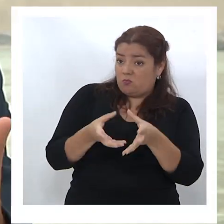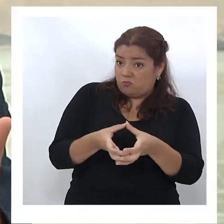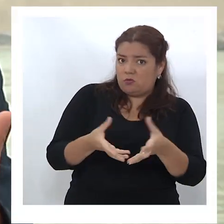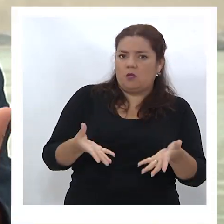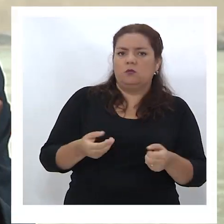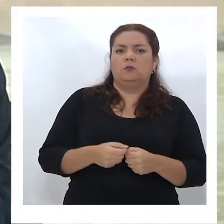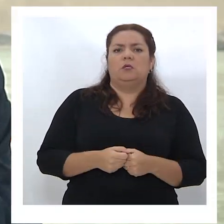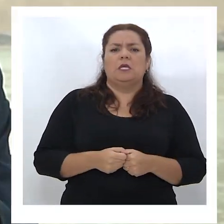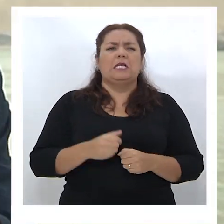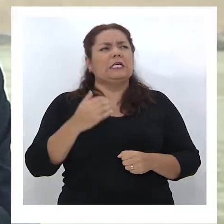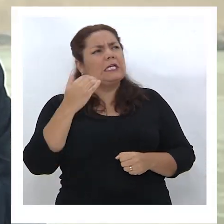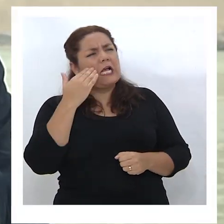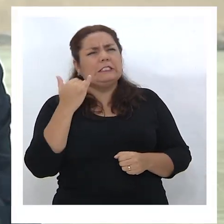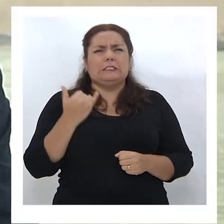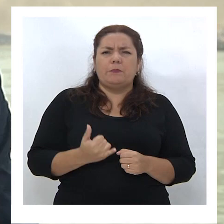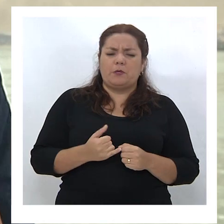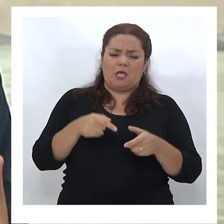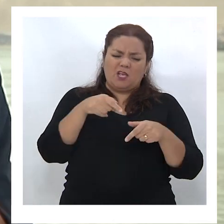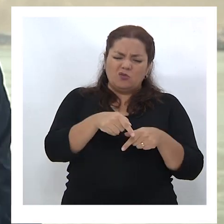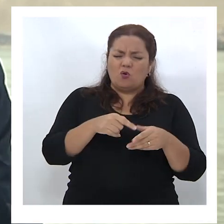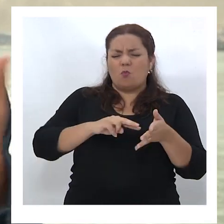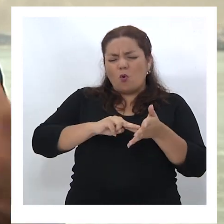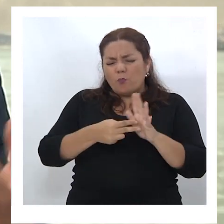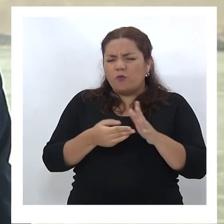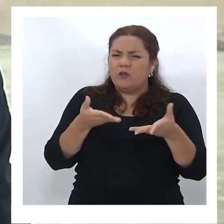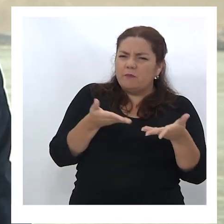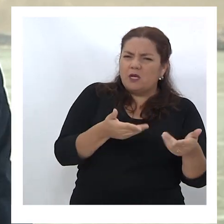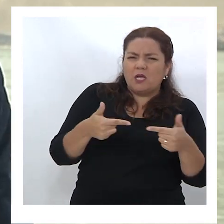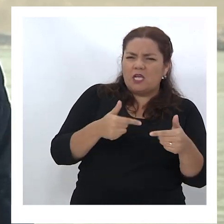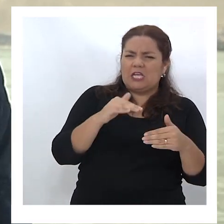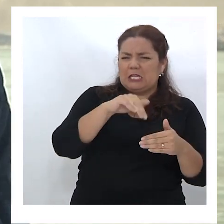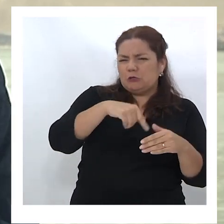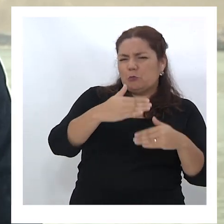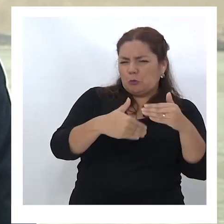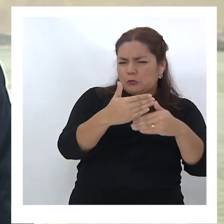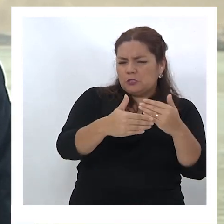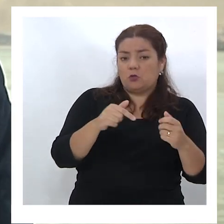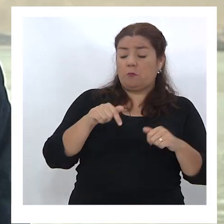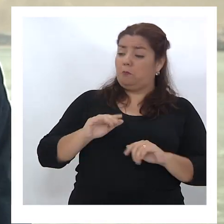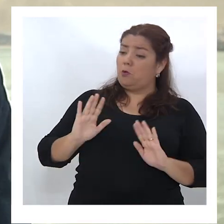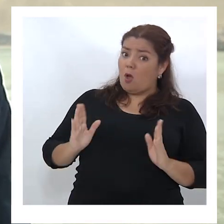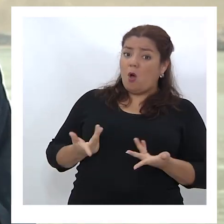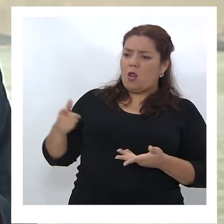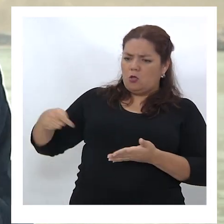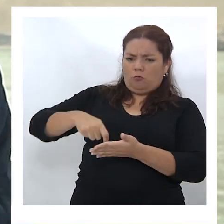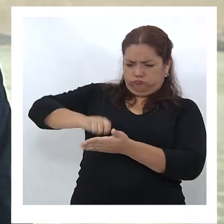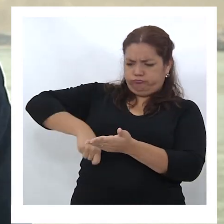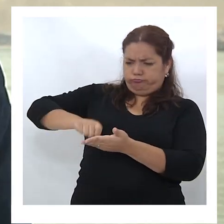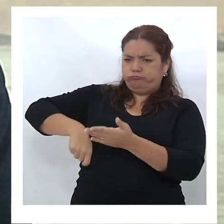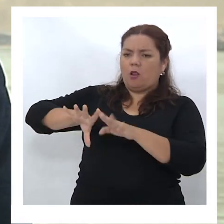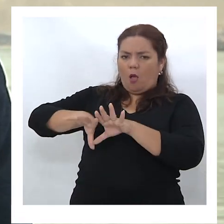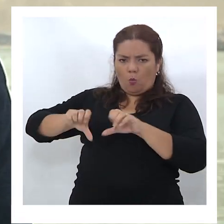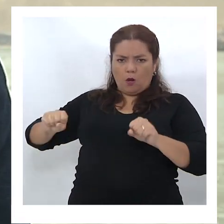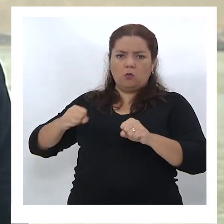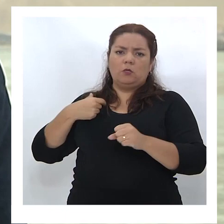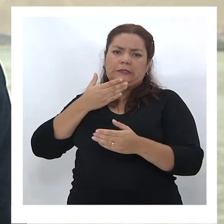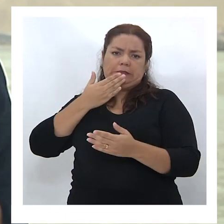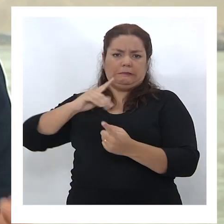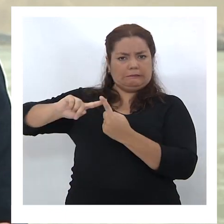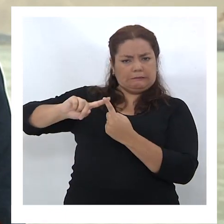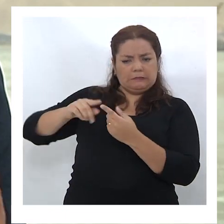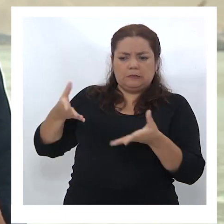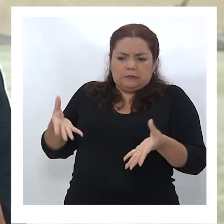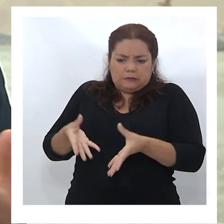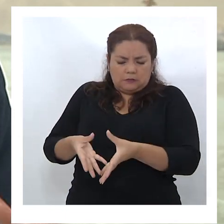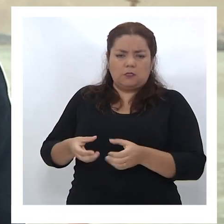son, digamos, fruto de conflictos, ciertos focos de conflicto en estos procesos. Sin embargo, aquí ellos también firmaron, también participan y de alguna